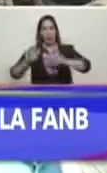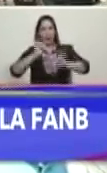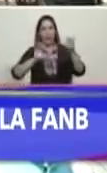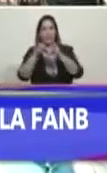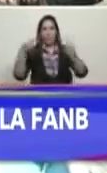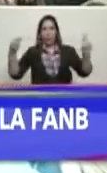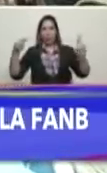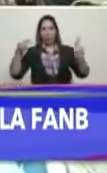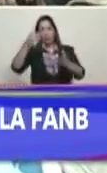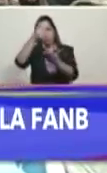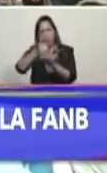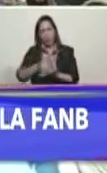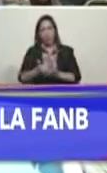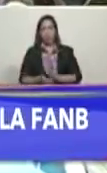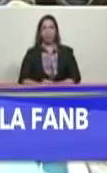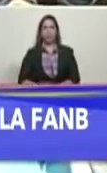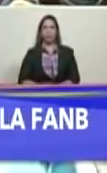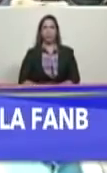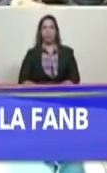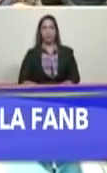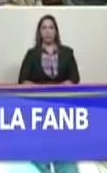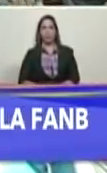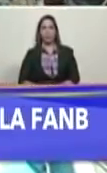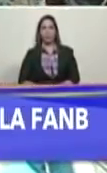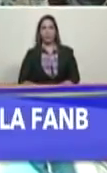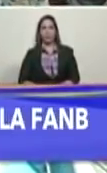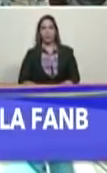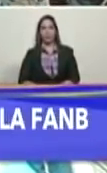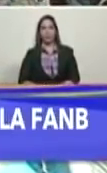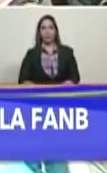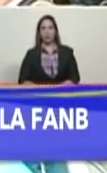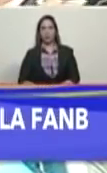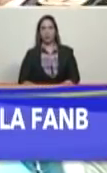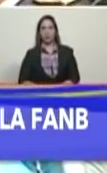paz. Amén. Dios lo bendiga, mi comandante jefe. Amén.